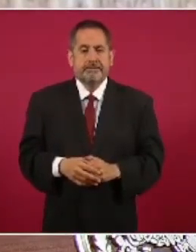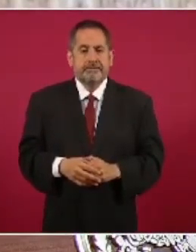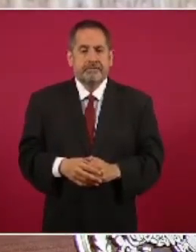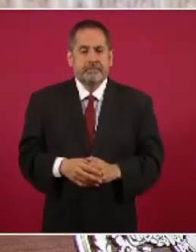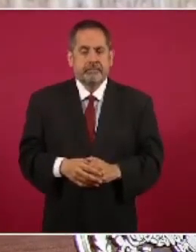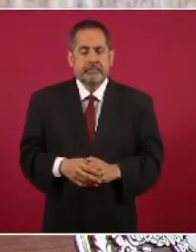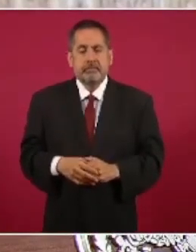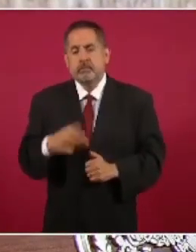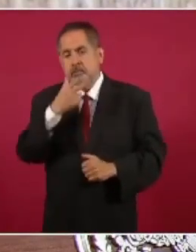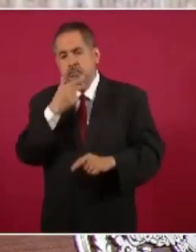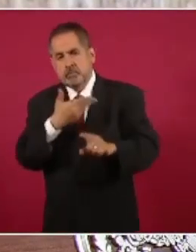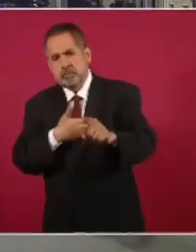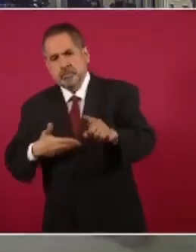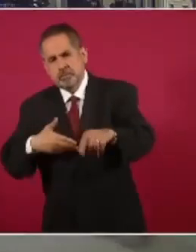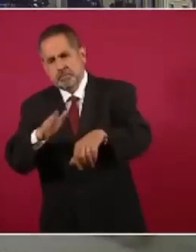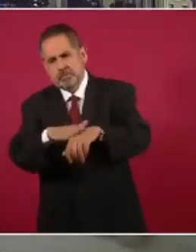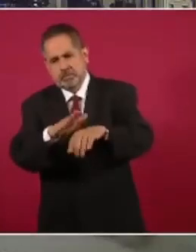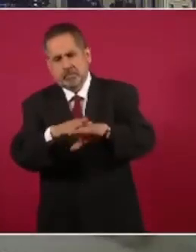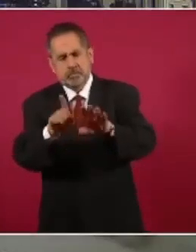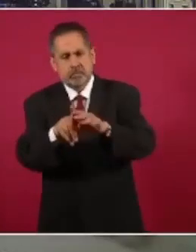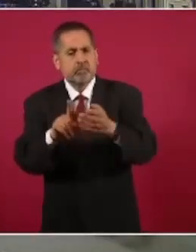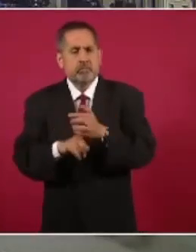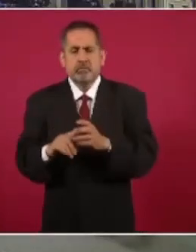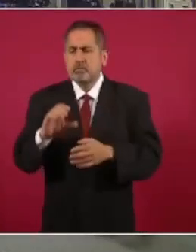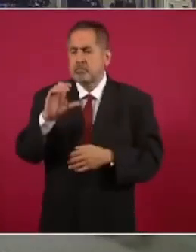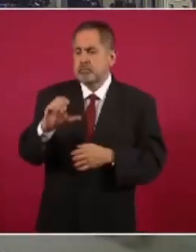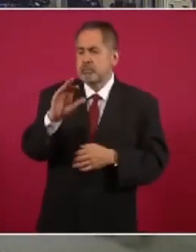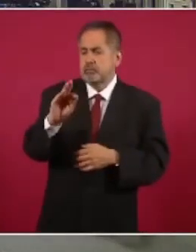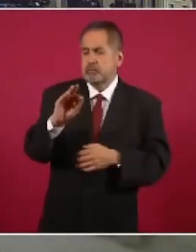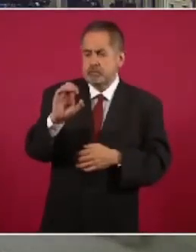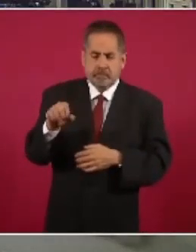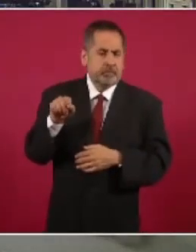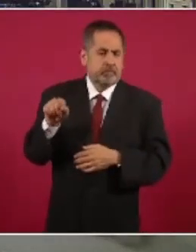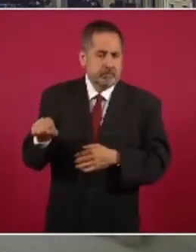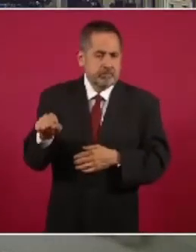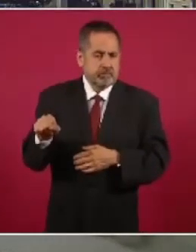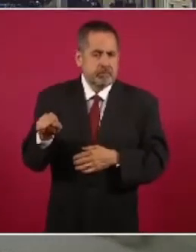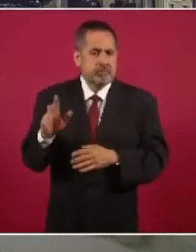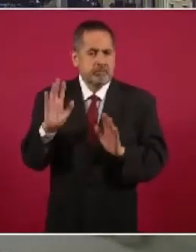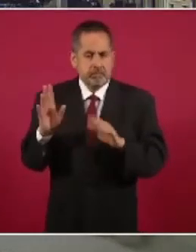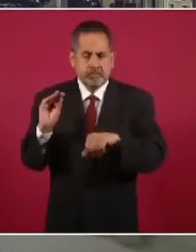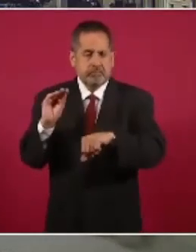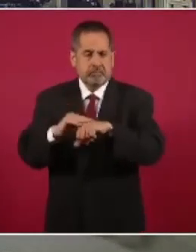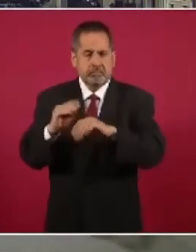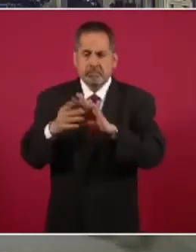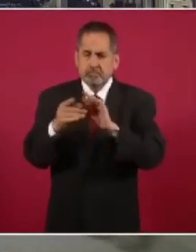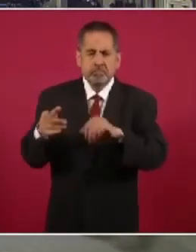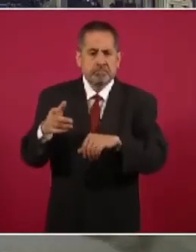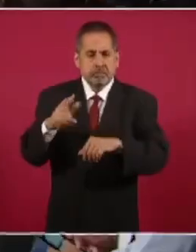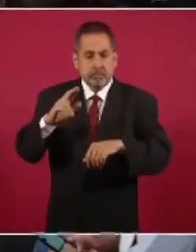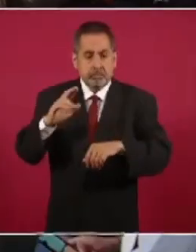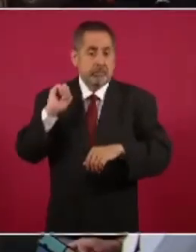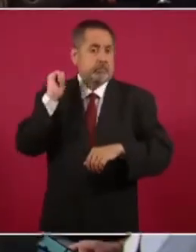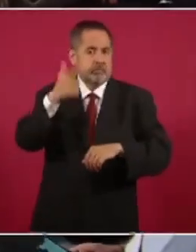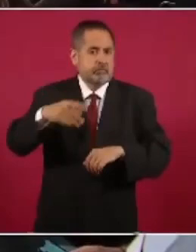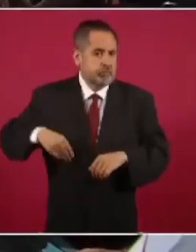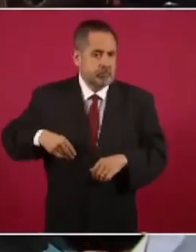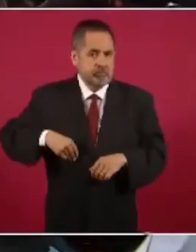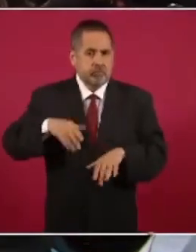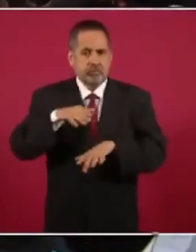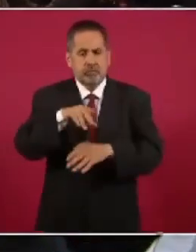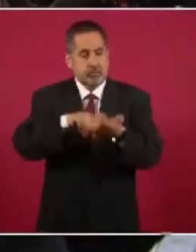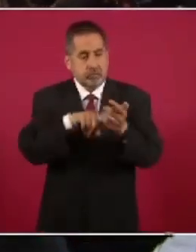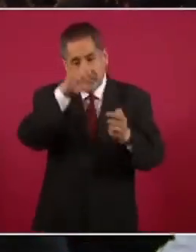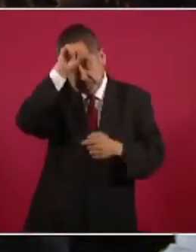Presidente, y en este asunto, la Comisión Federal de Electricidad se ha establecido si tiene alguna responsabilidad en esto,